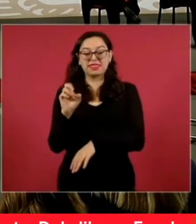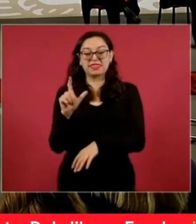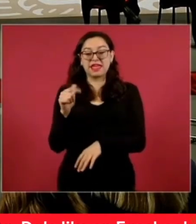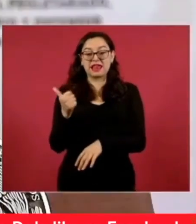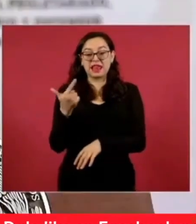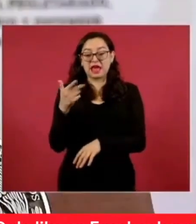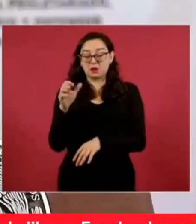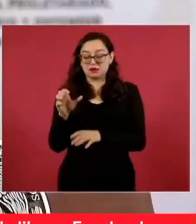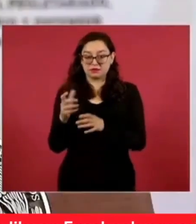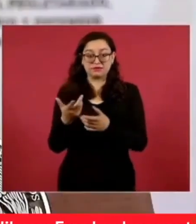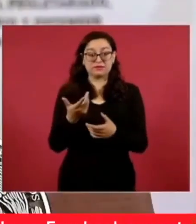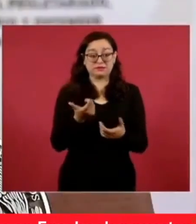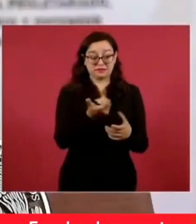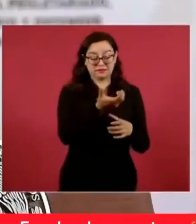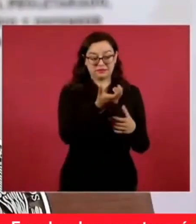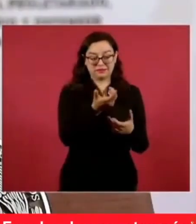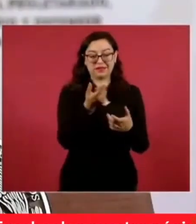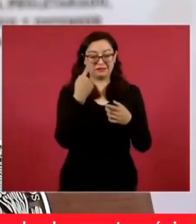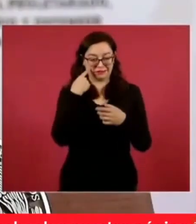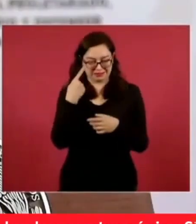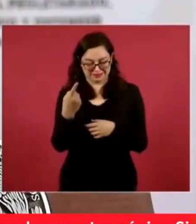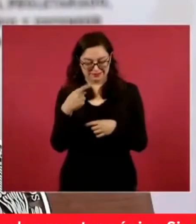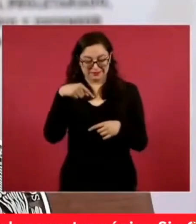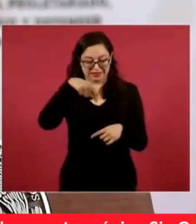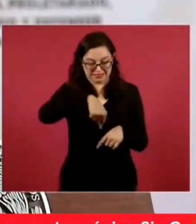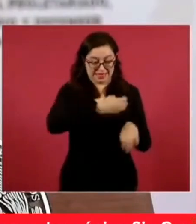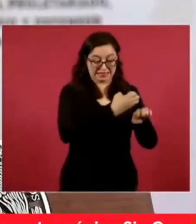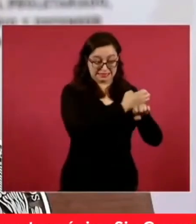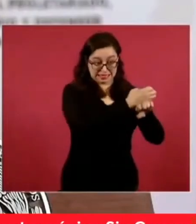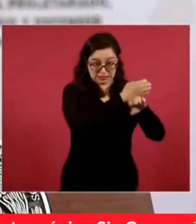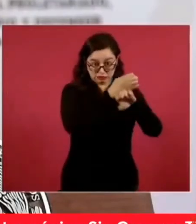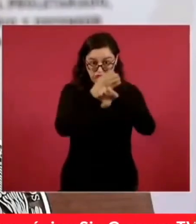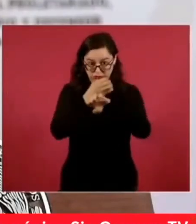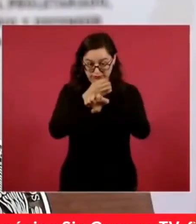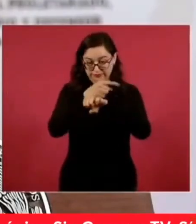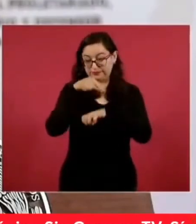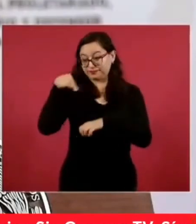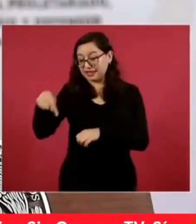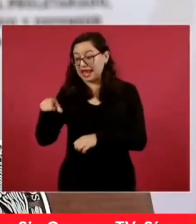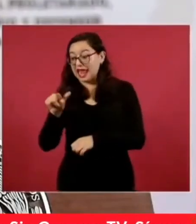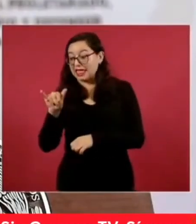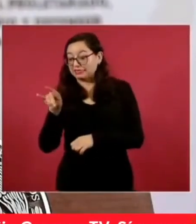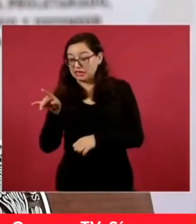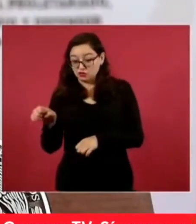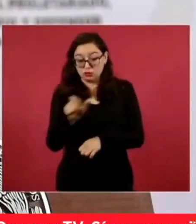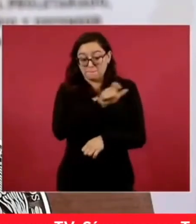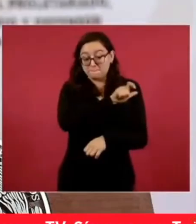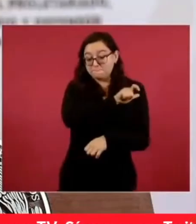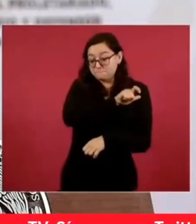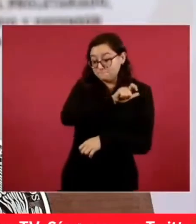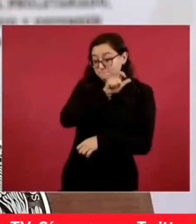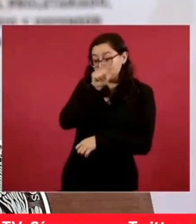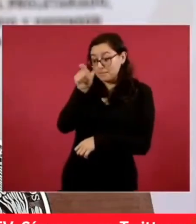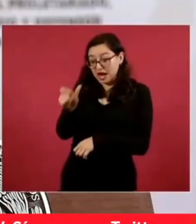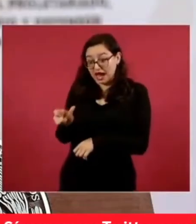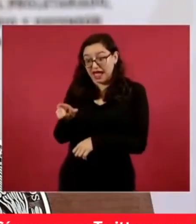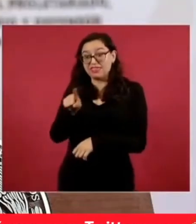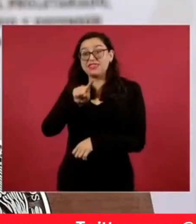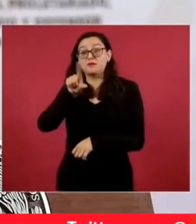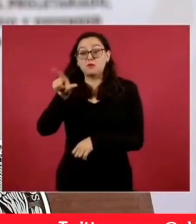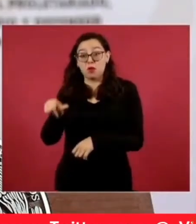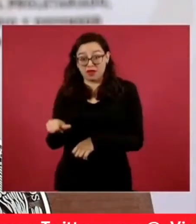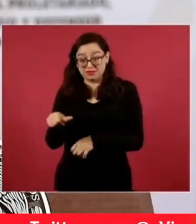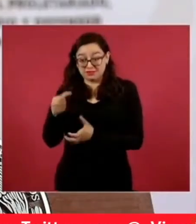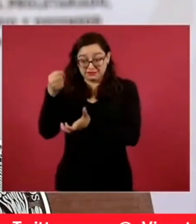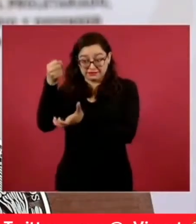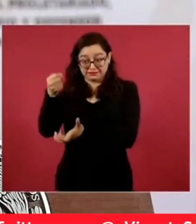ser devuelto a México para ser utilizado en el pago de salarios de sus